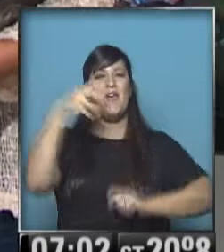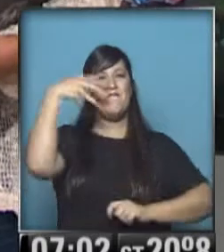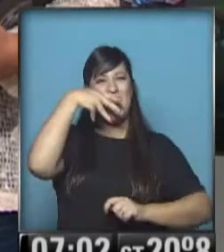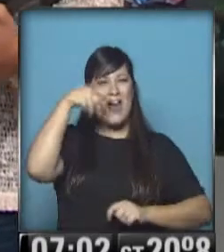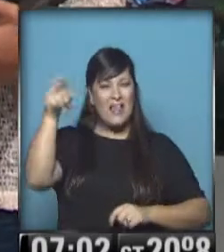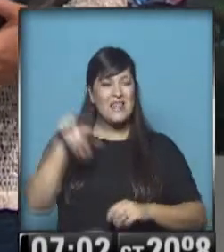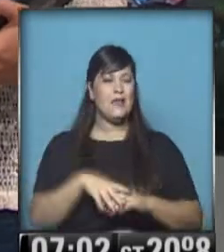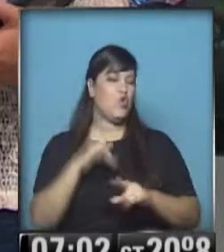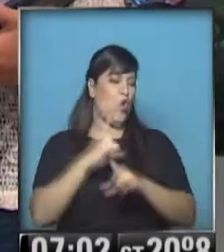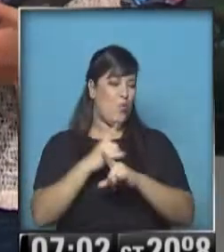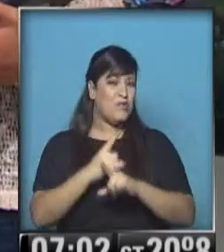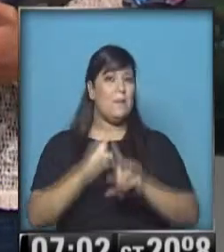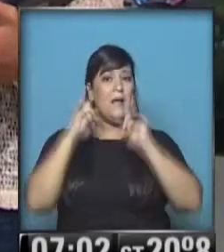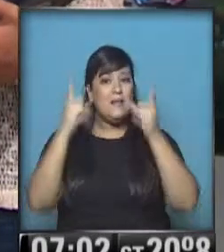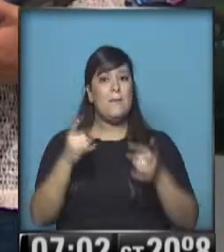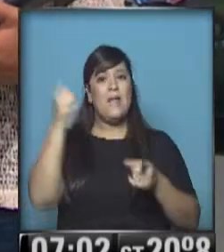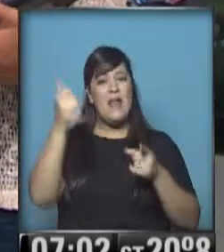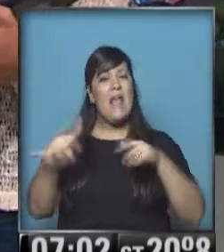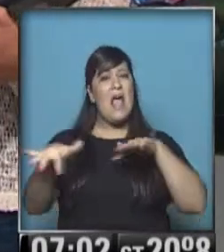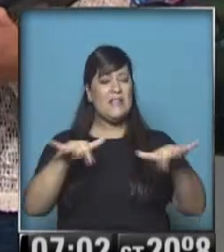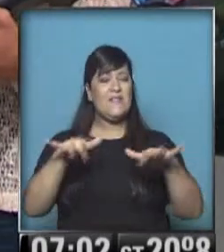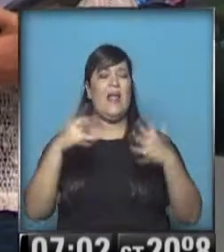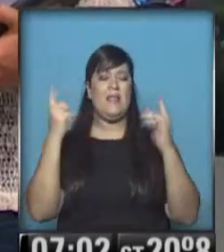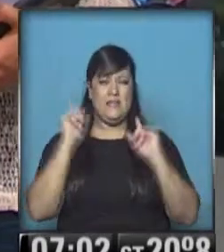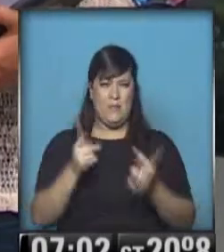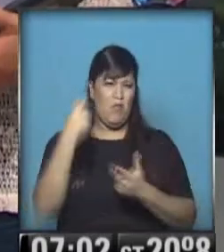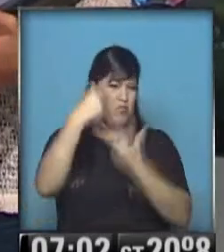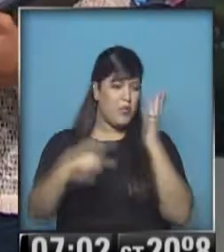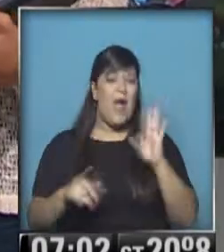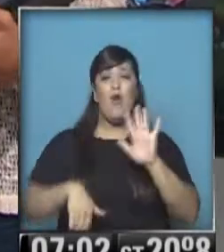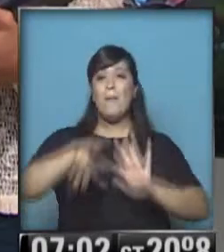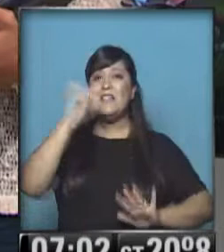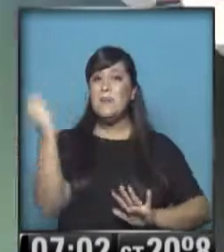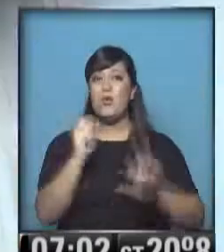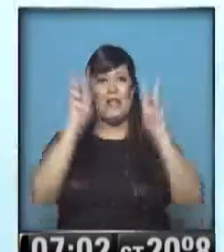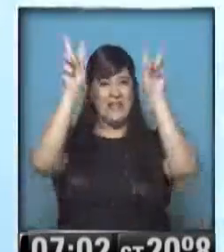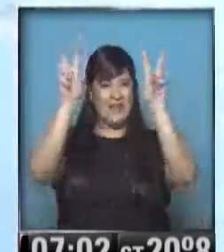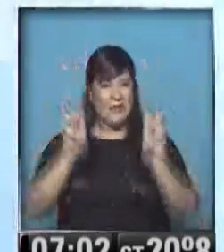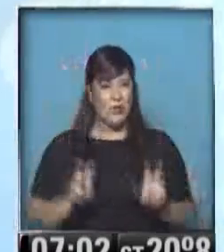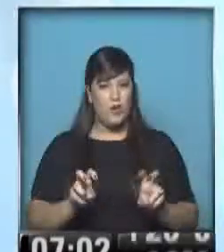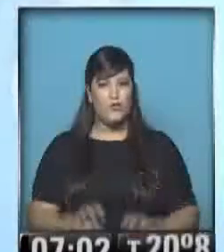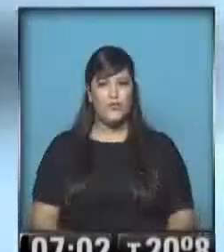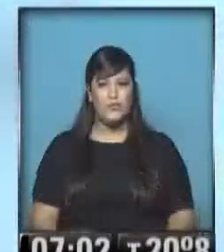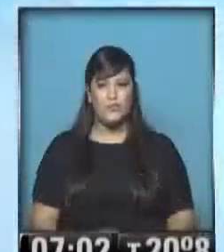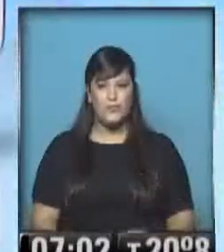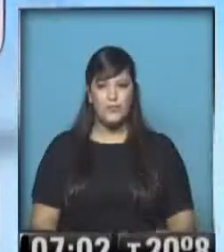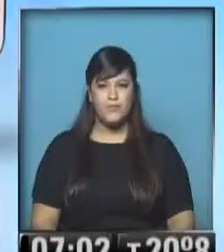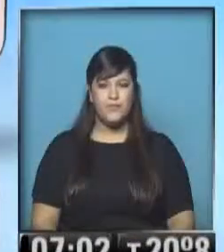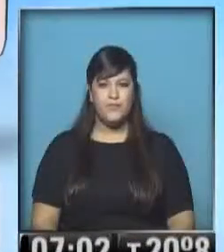habitual, y también tenemos otras actividades en las calles. Vamos a arrancar con lo más importante, con nuestros títulos.